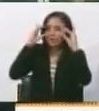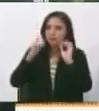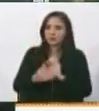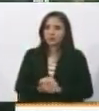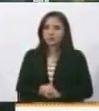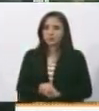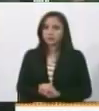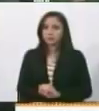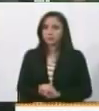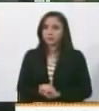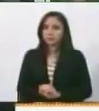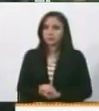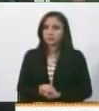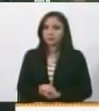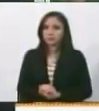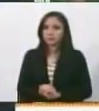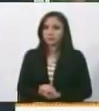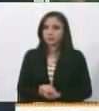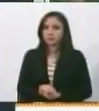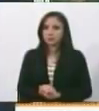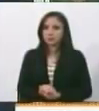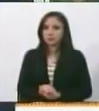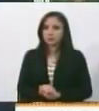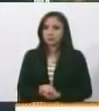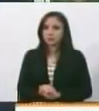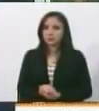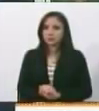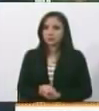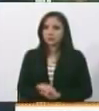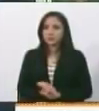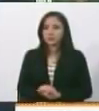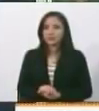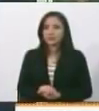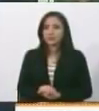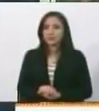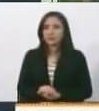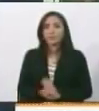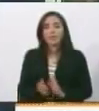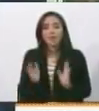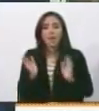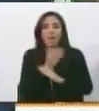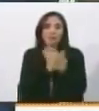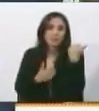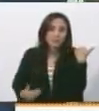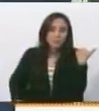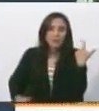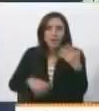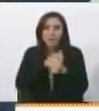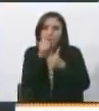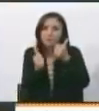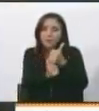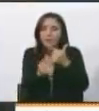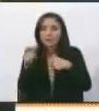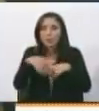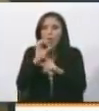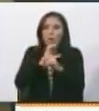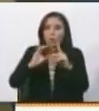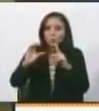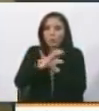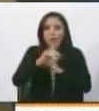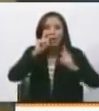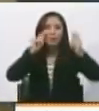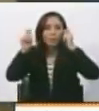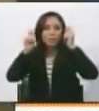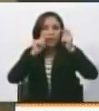Es la vicepresidenta de Venezuela, es el ministro de Defensa. Es el vicepresidente de lo cultural y lo